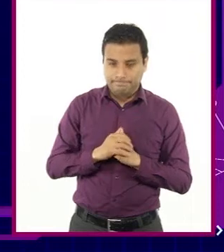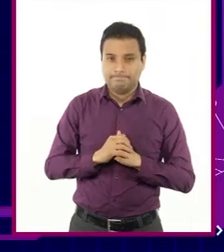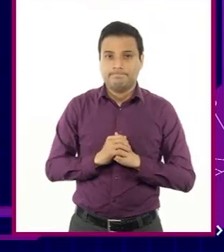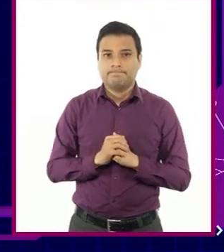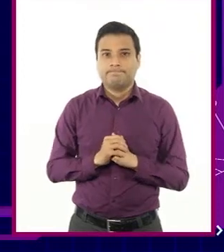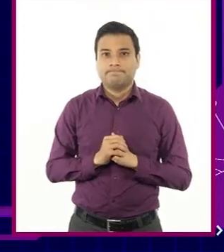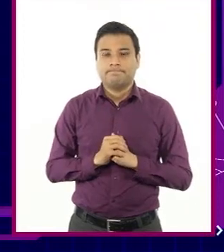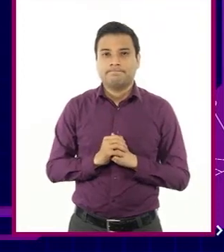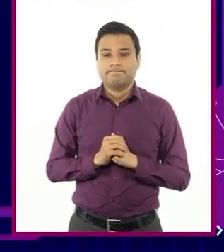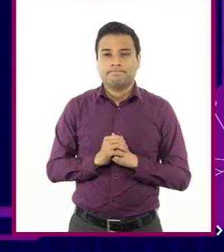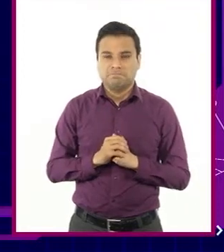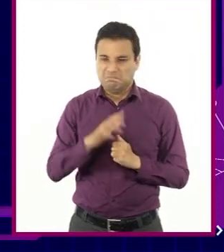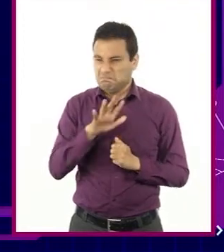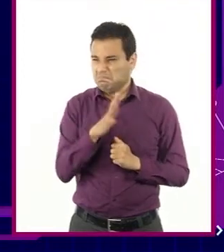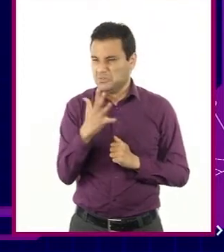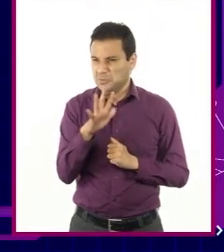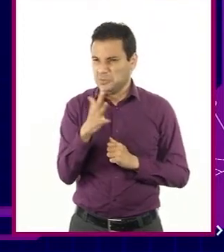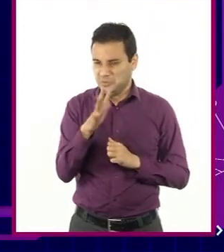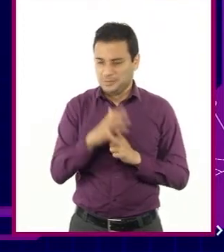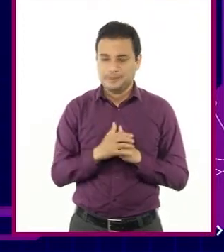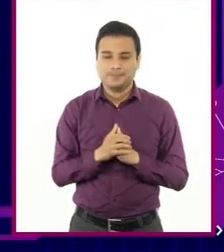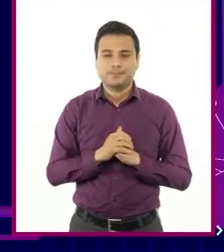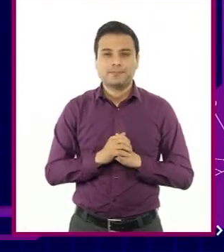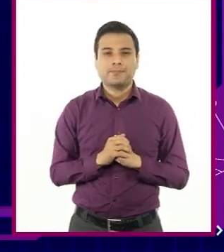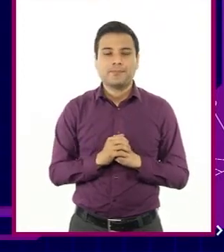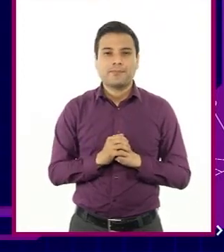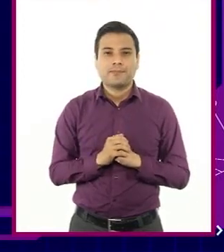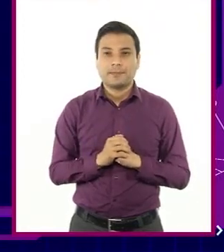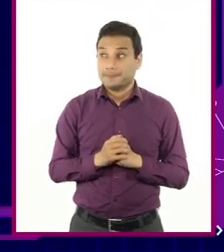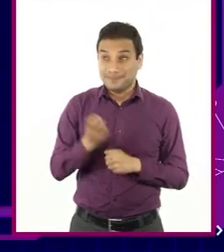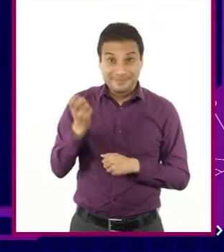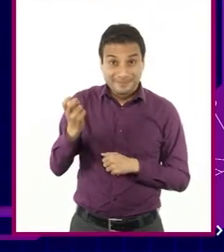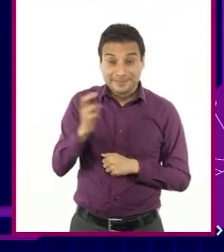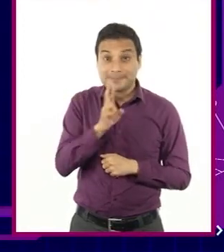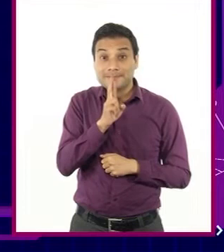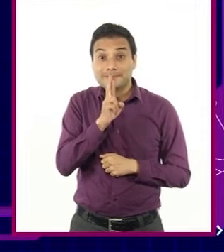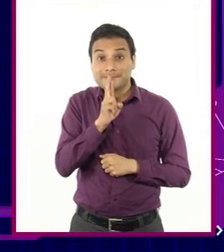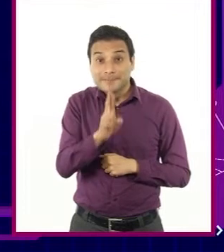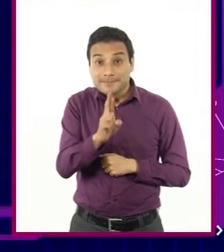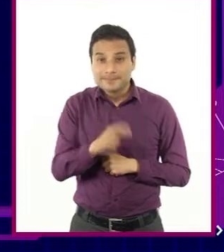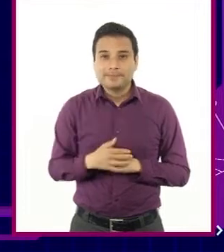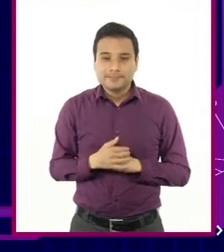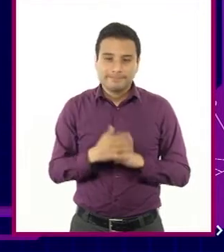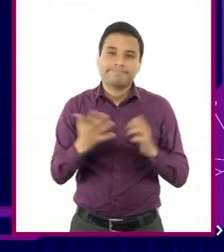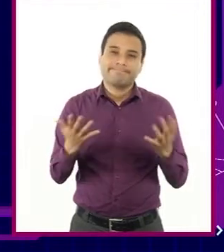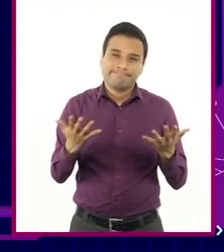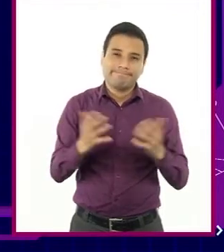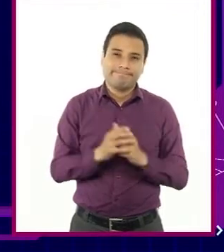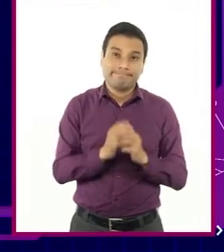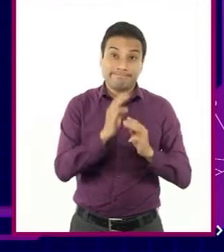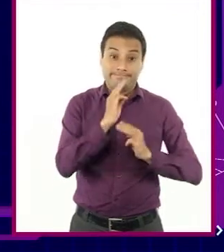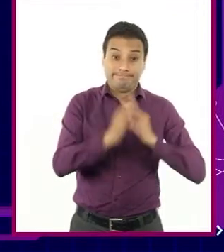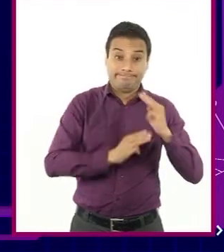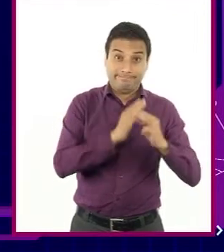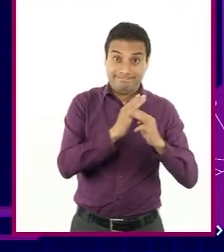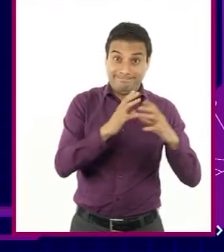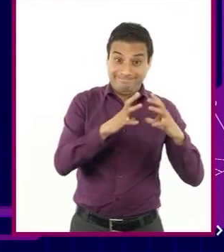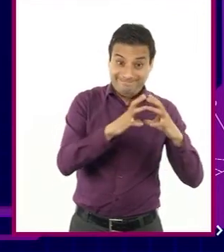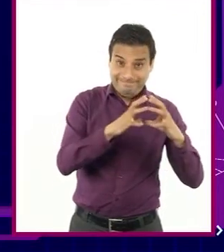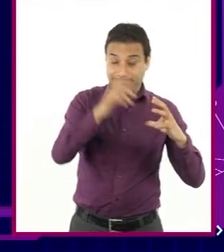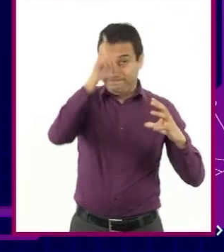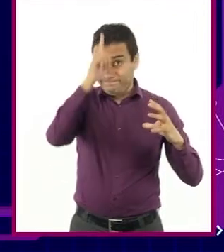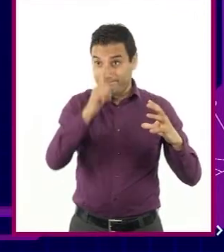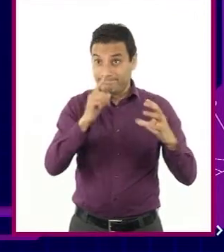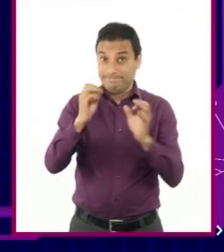238,613.06 millas aproximadamente. Este resultado es la distancia promedio aproximada de la Tierra a la